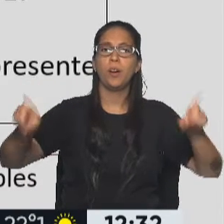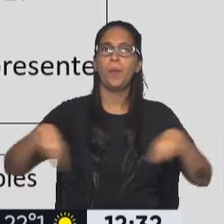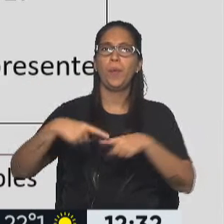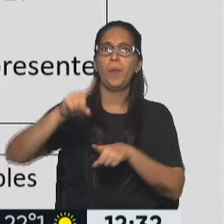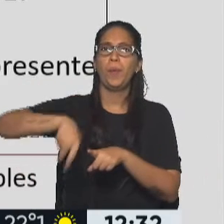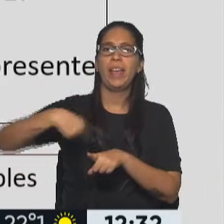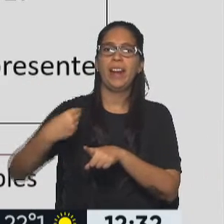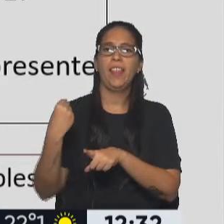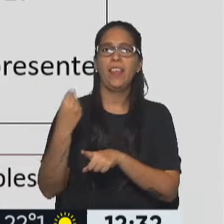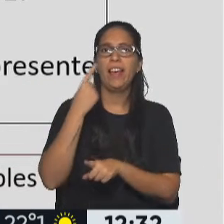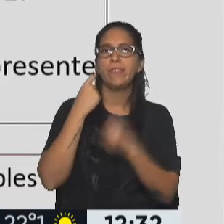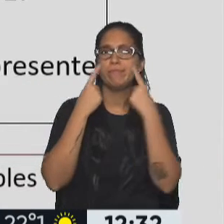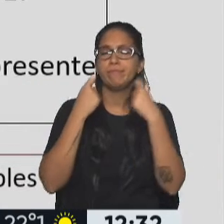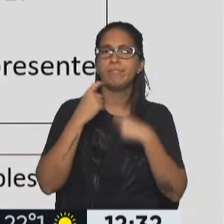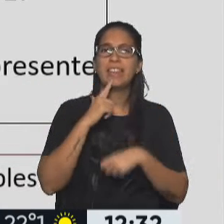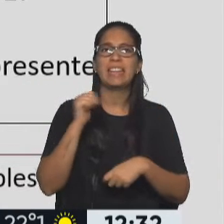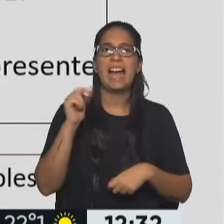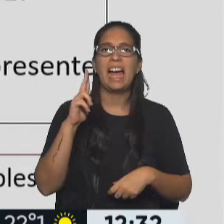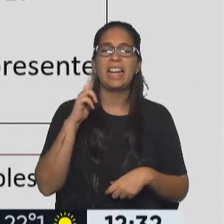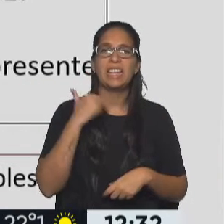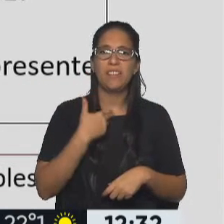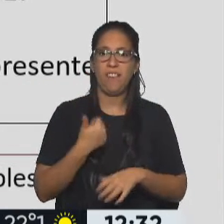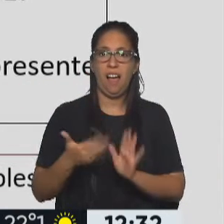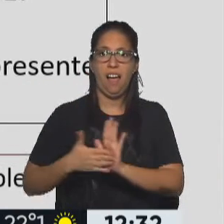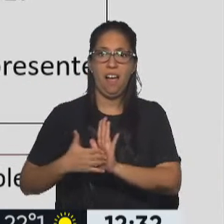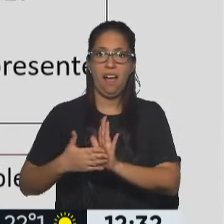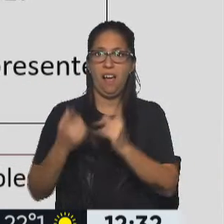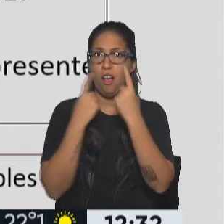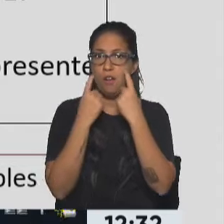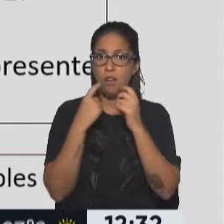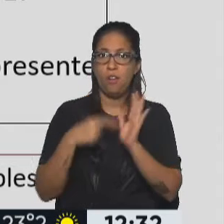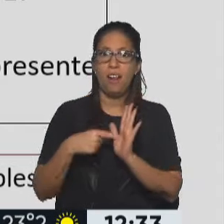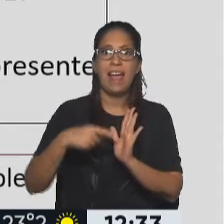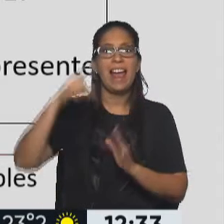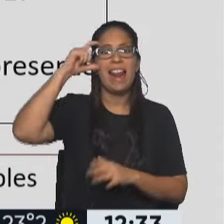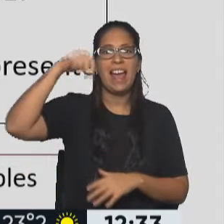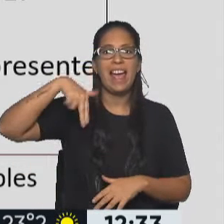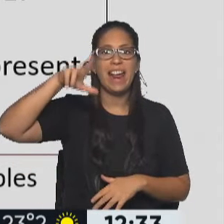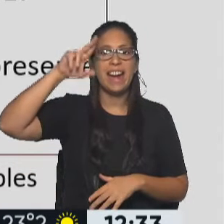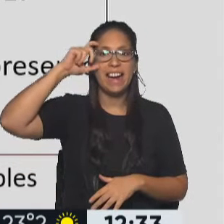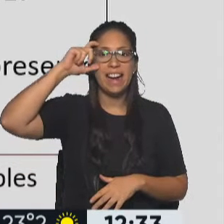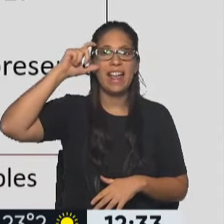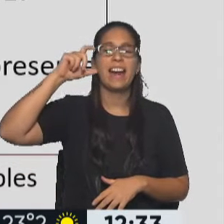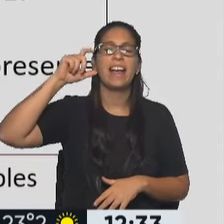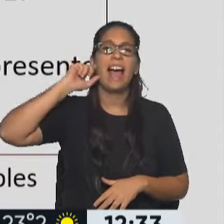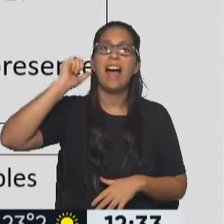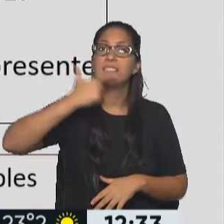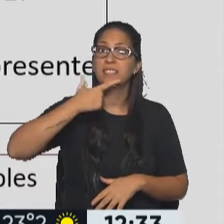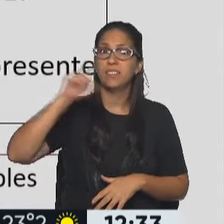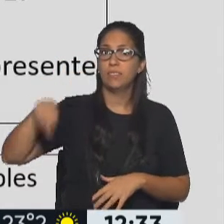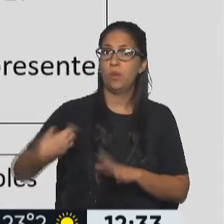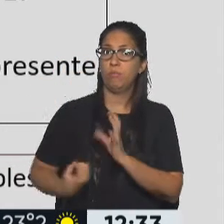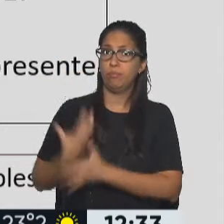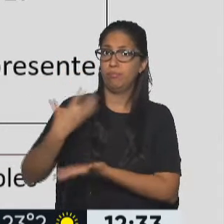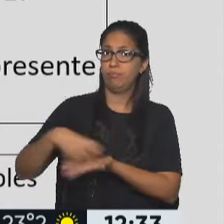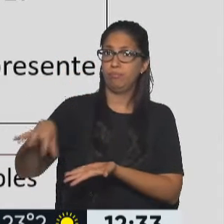revisiones tarifarias. ¿Quién es la autoridad de aplicación de una revisión tarifaria? El Energas. Lamentablemente el Energas, desde su creación,